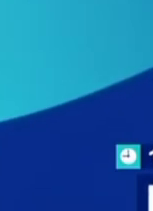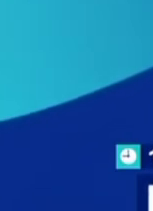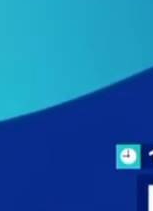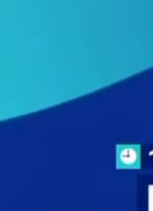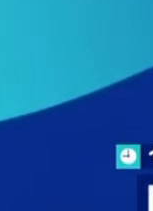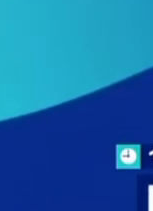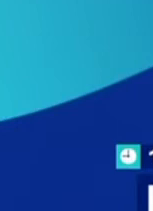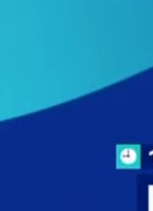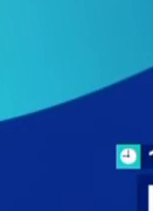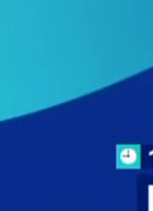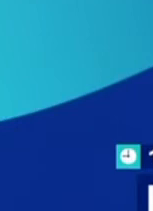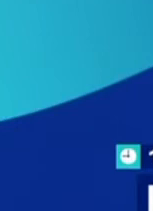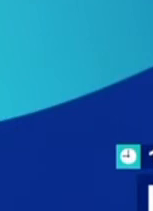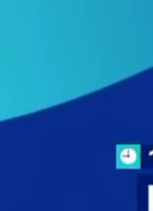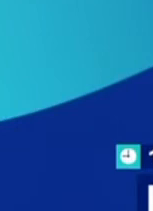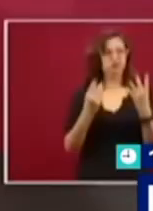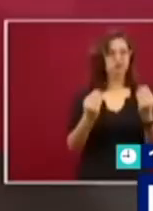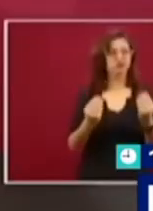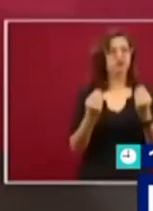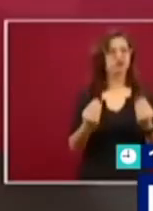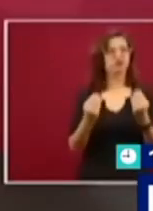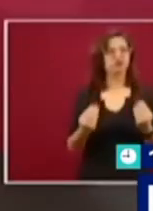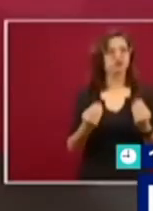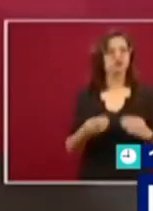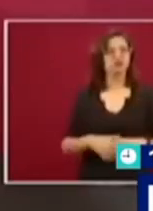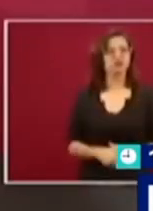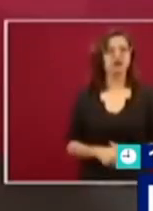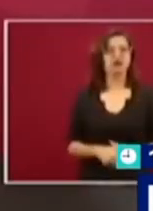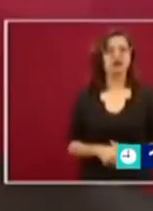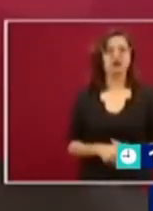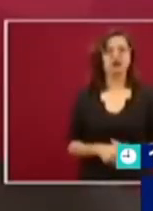pueblo fuerte y organizado. El pueblo de México